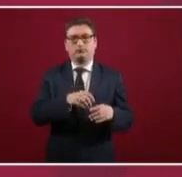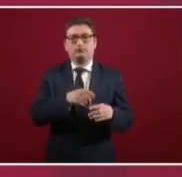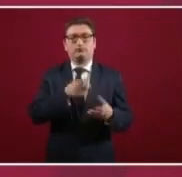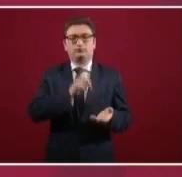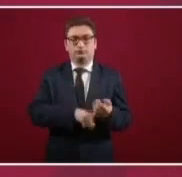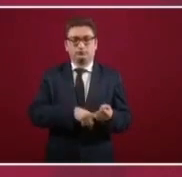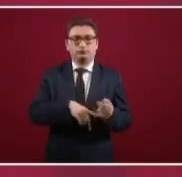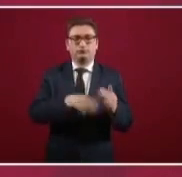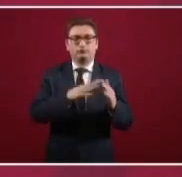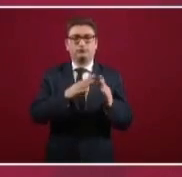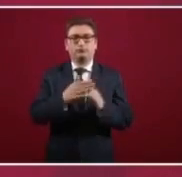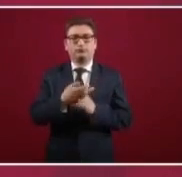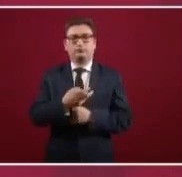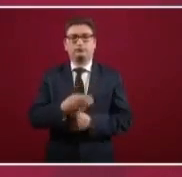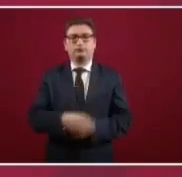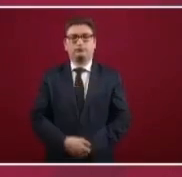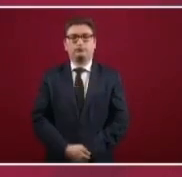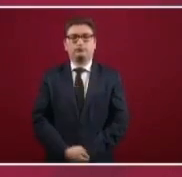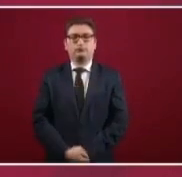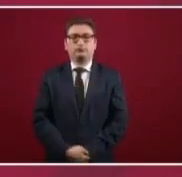en la casa